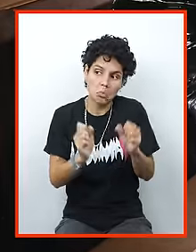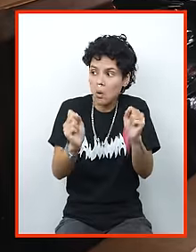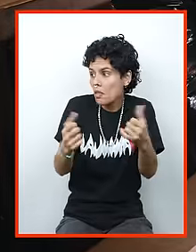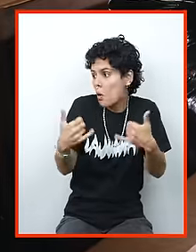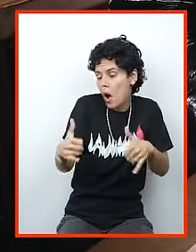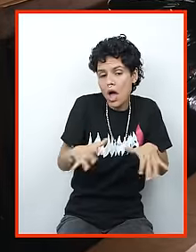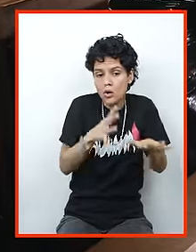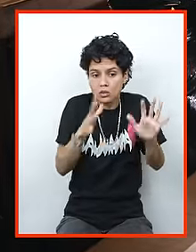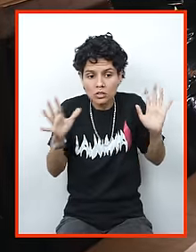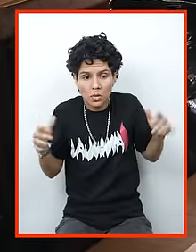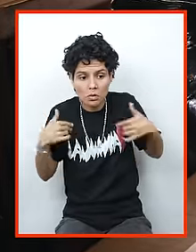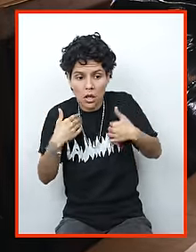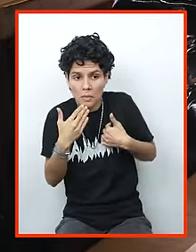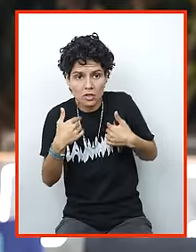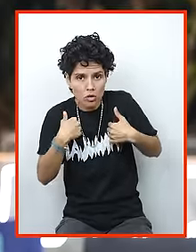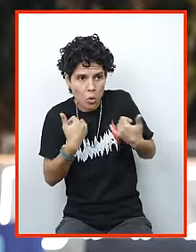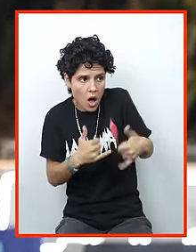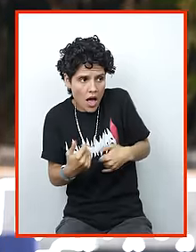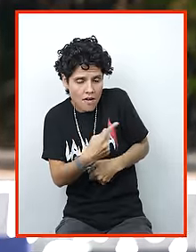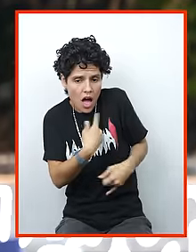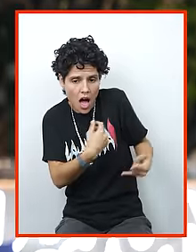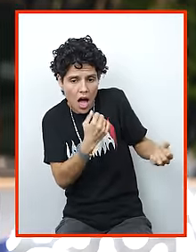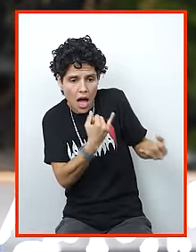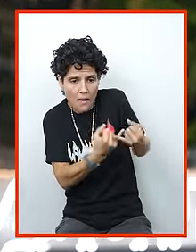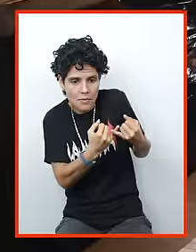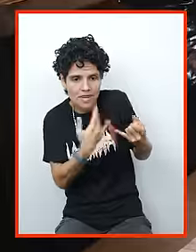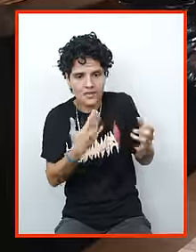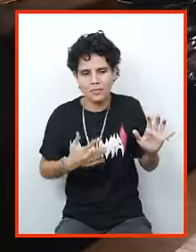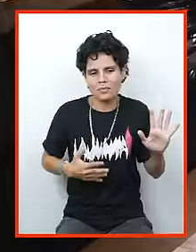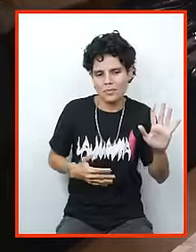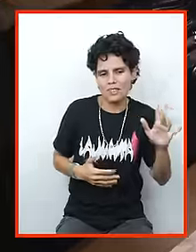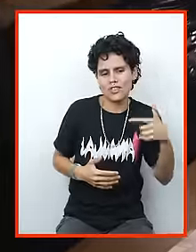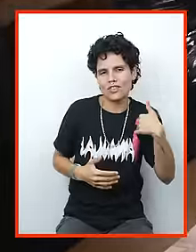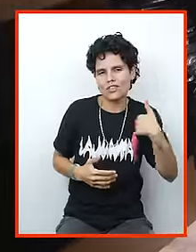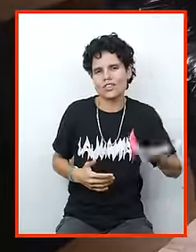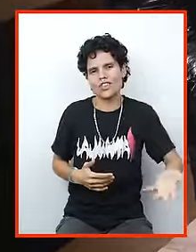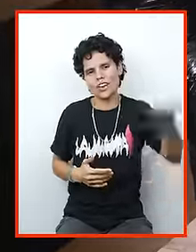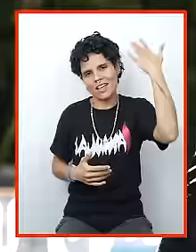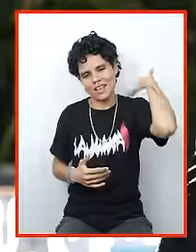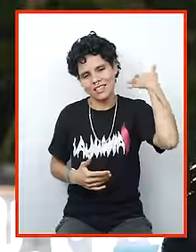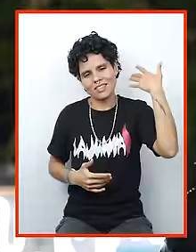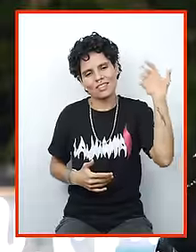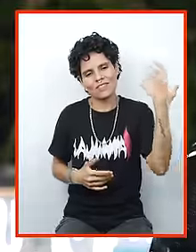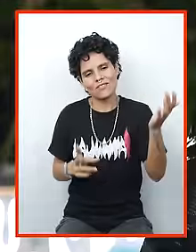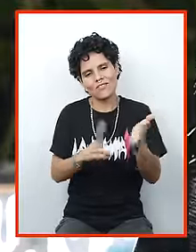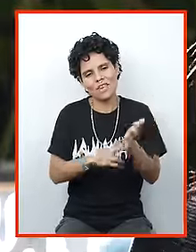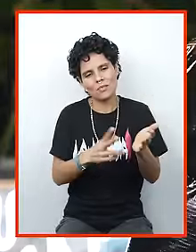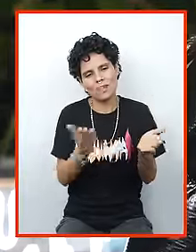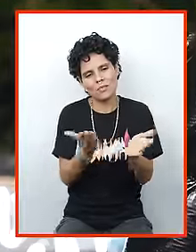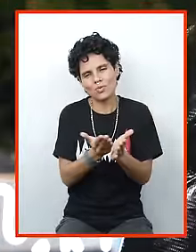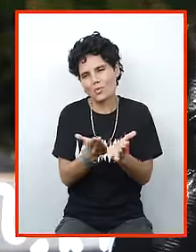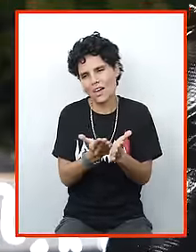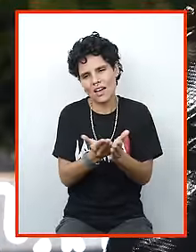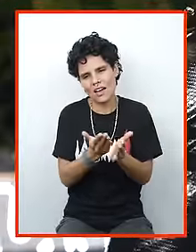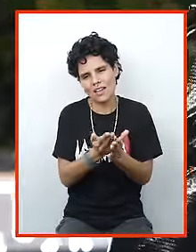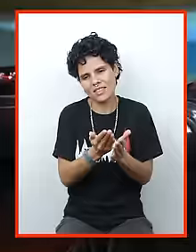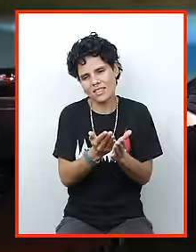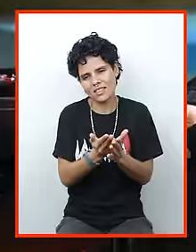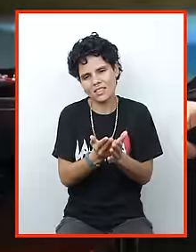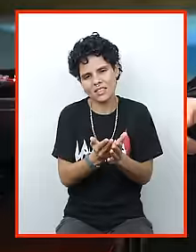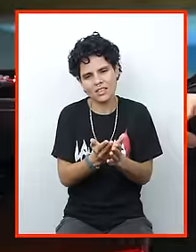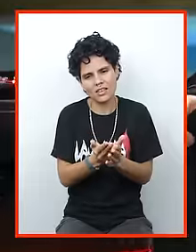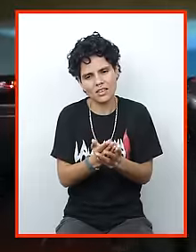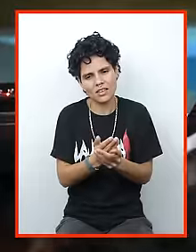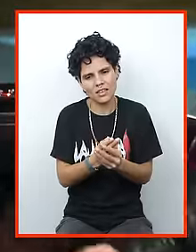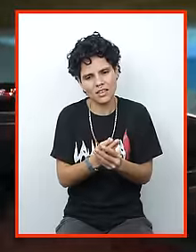LOL, ¿podrían haber jugado si yo jugaba con un amigo a lucha libre? No, no, no. Pero acá nosotros éramos de la época del estudiante. ¿No viste